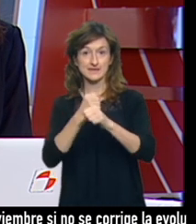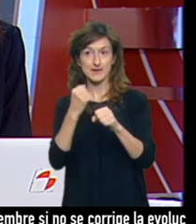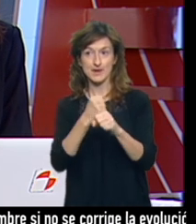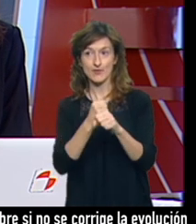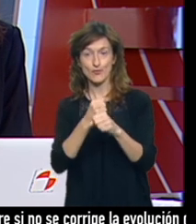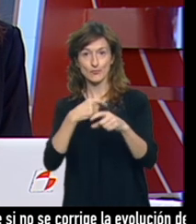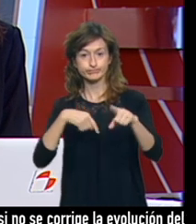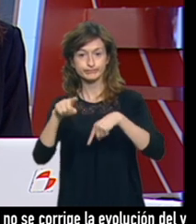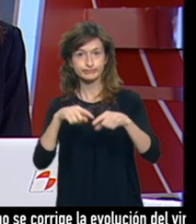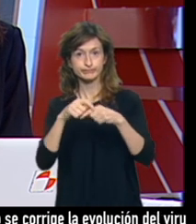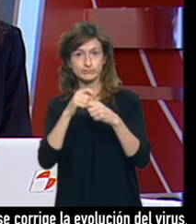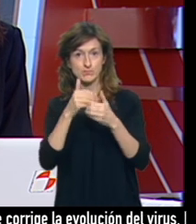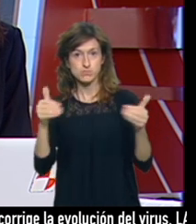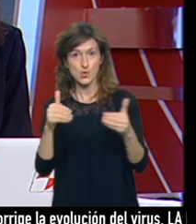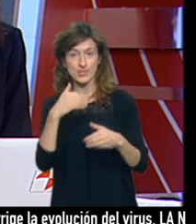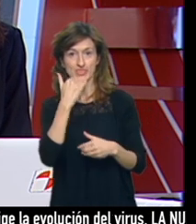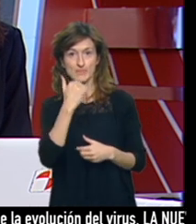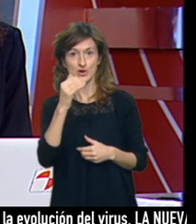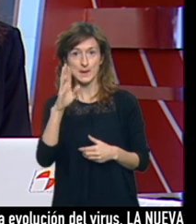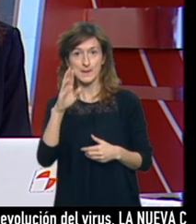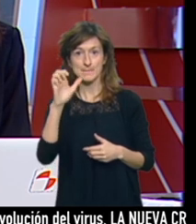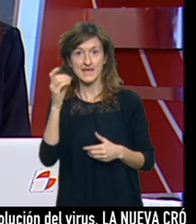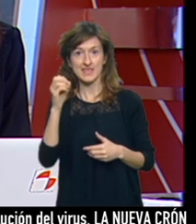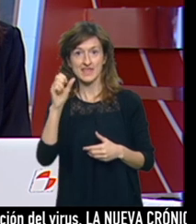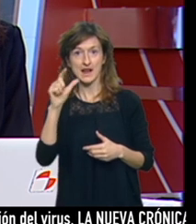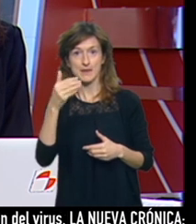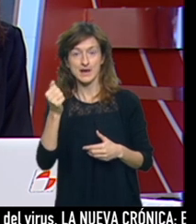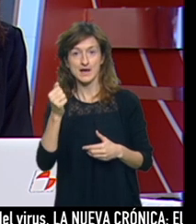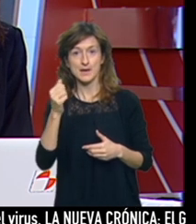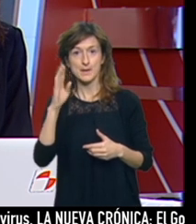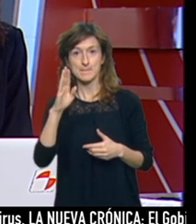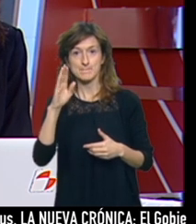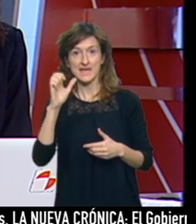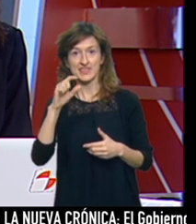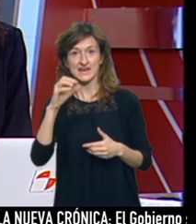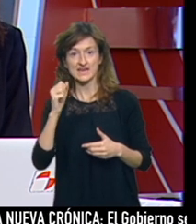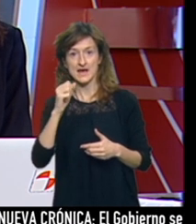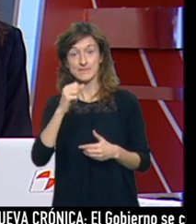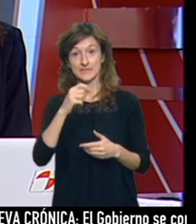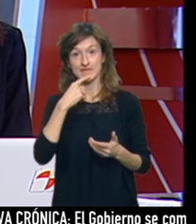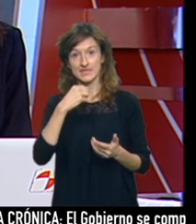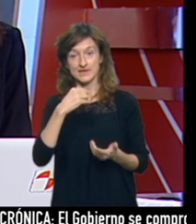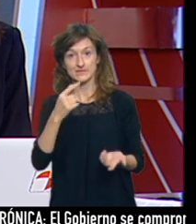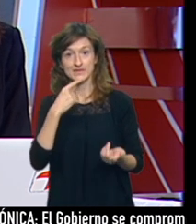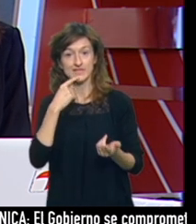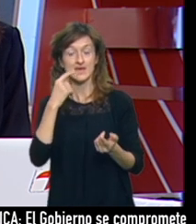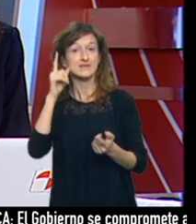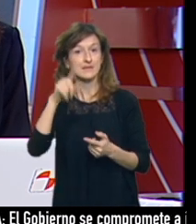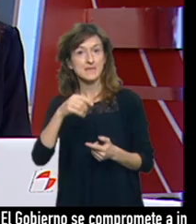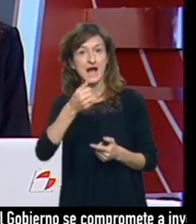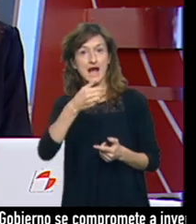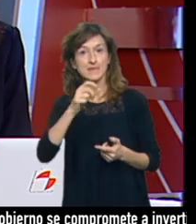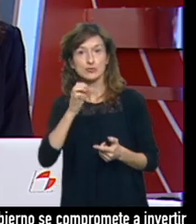el recorrido inaugural del tramo Zamora-Pedralba de la Pedrería del AVE Madrid-Galicia. José Luis Ábalos ha hecho además